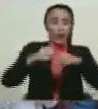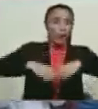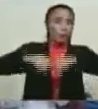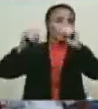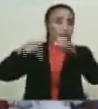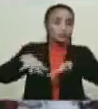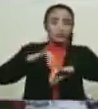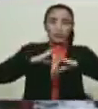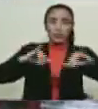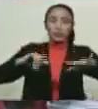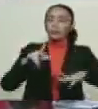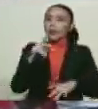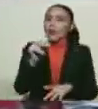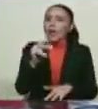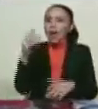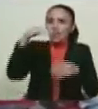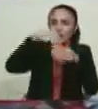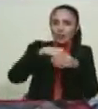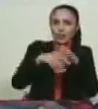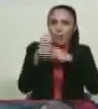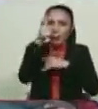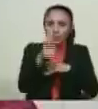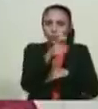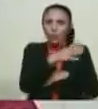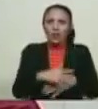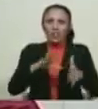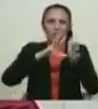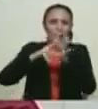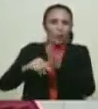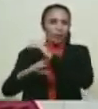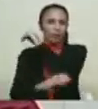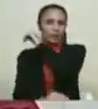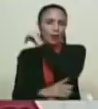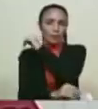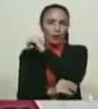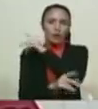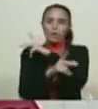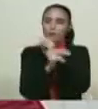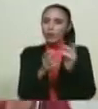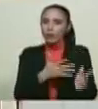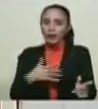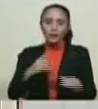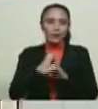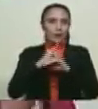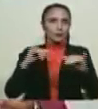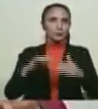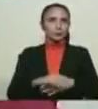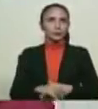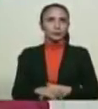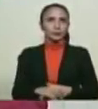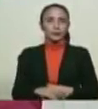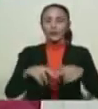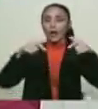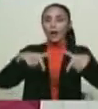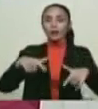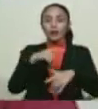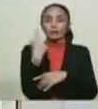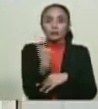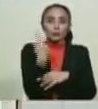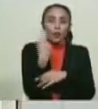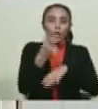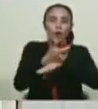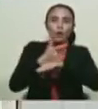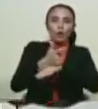No quiero terratenientes, no quiero corruptos, ni quiero cómplices de latifundistas en el gobierno bolivariano.